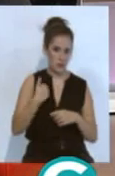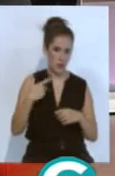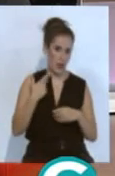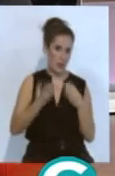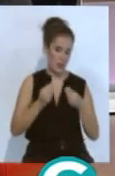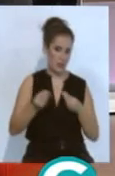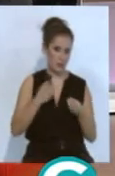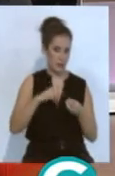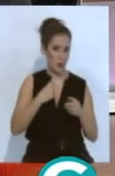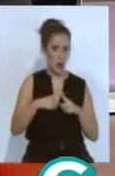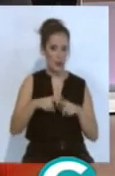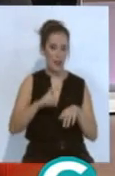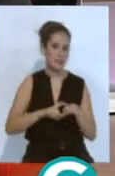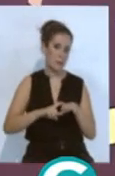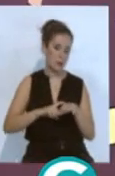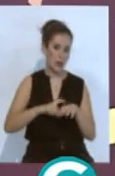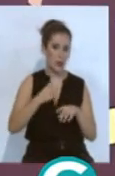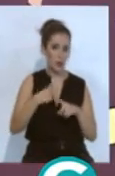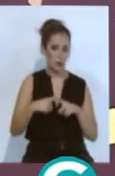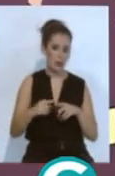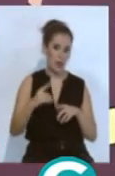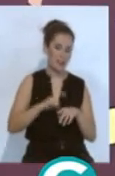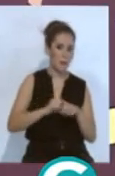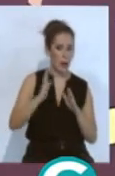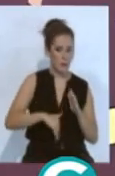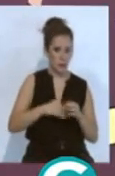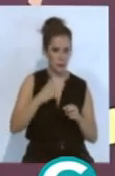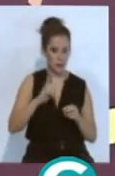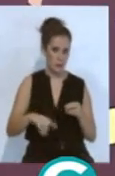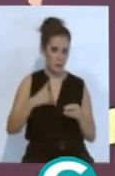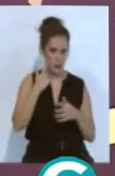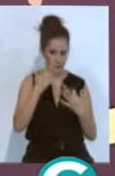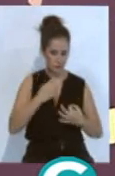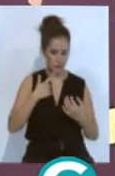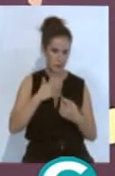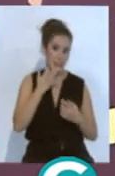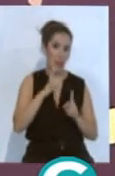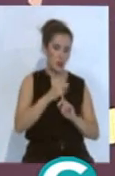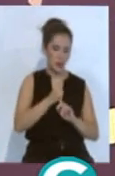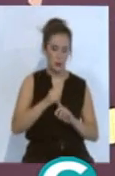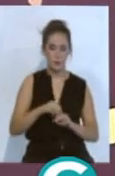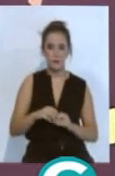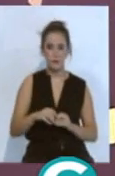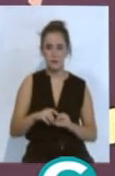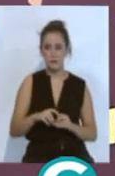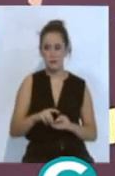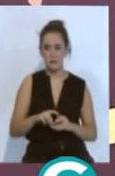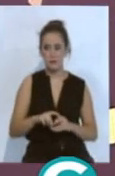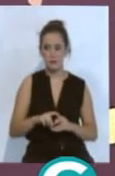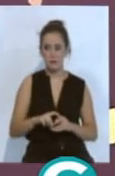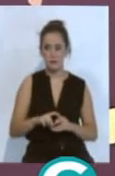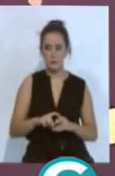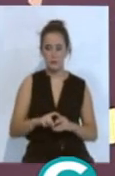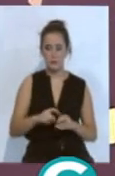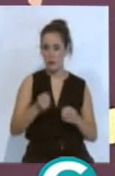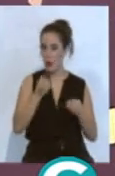rescatar cositas típicas y cosas menos típicas, e incluso algunas inéditas si las encontramos. Contadme eso del nombre, el Batallón